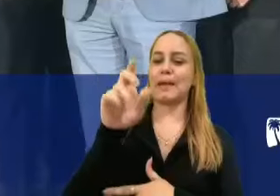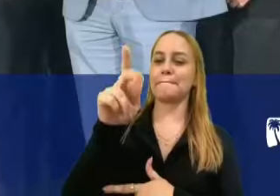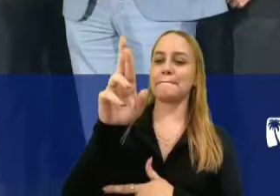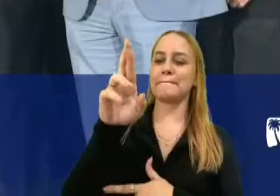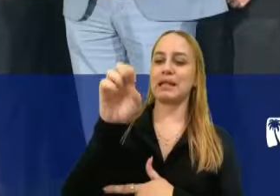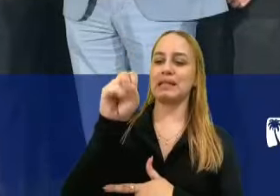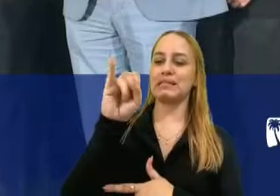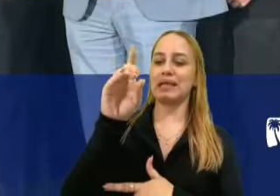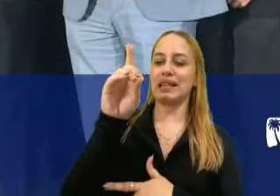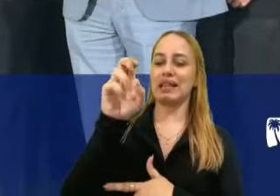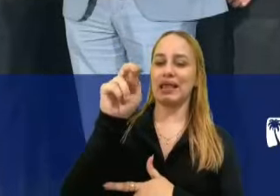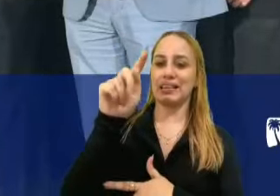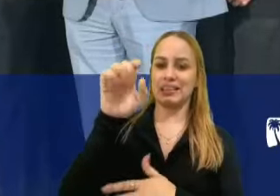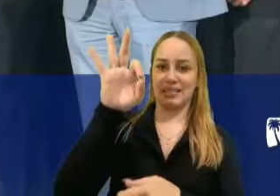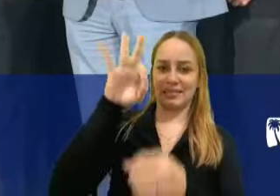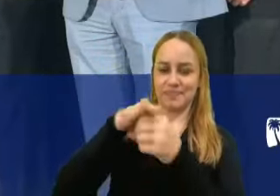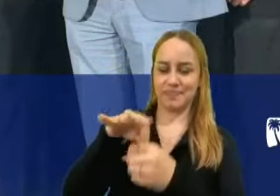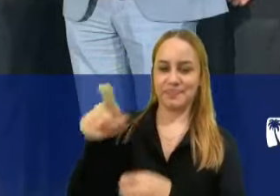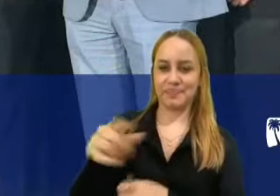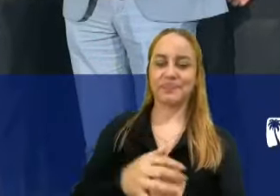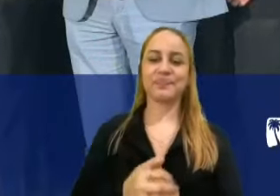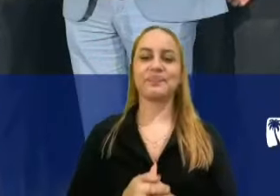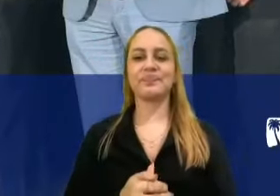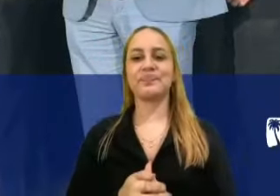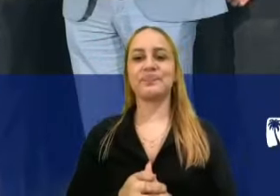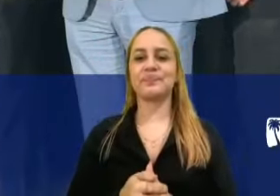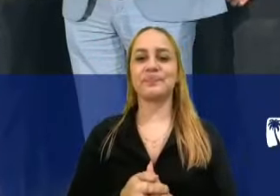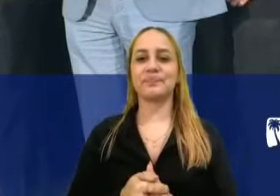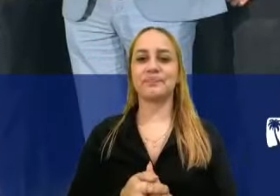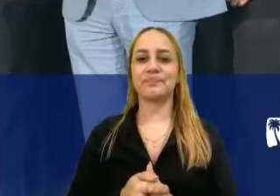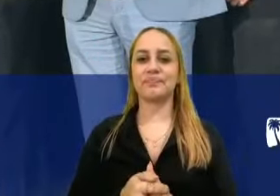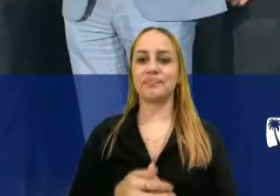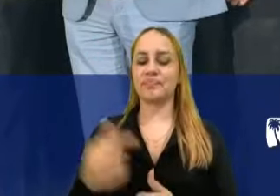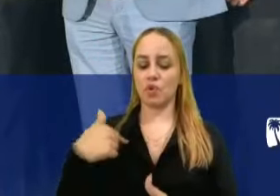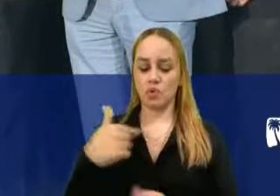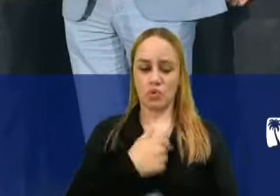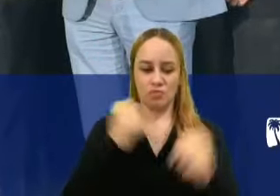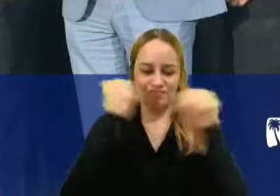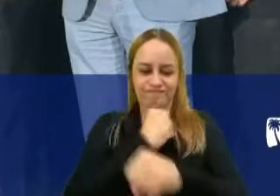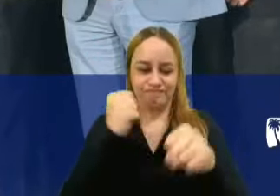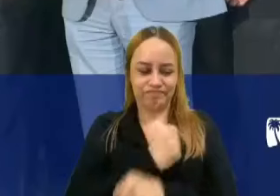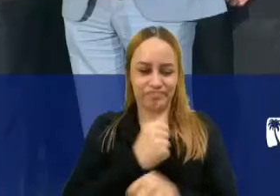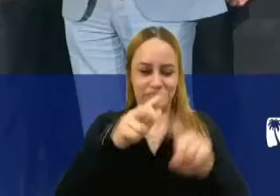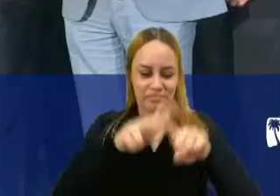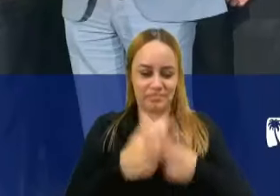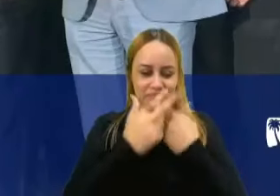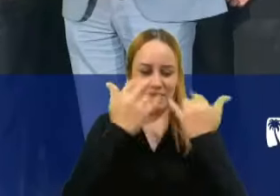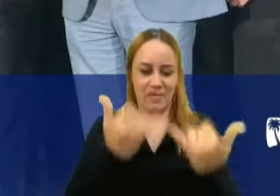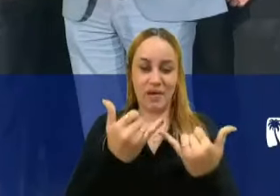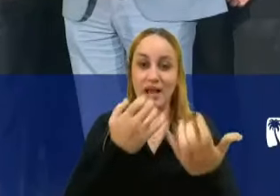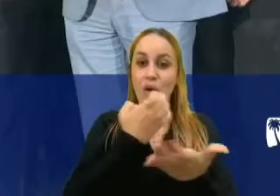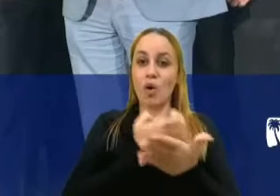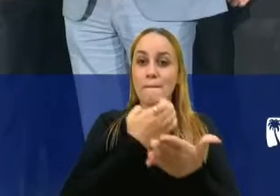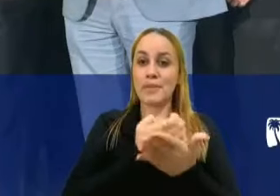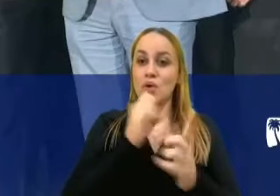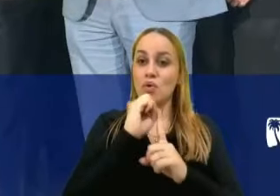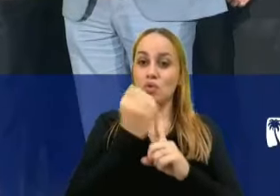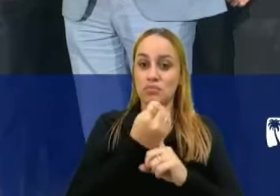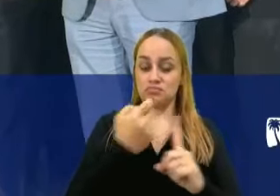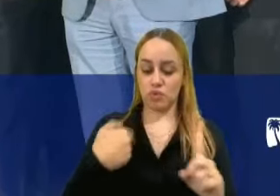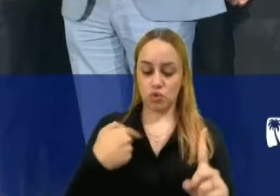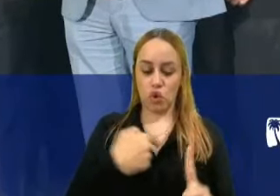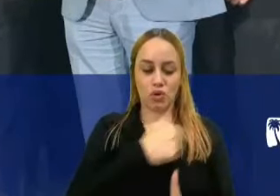intensamente y la última vez que nosotros fuimos mayoría en el senado rompimos el récord legislativo de medidas